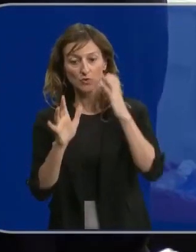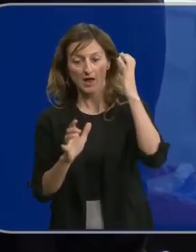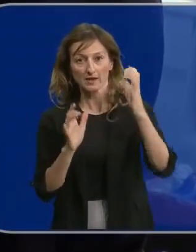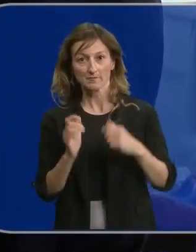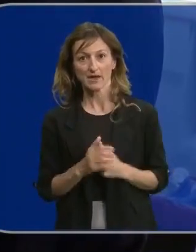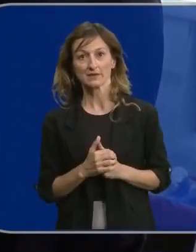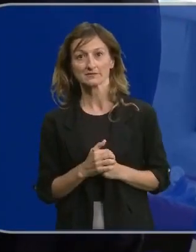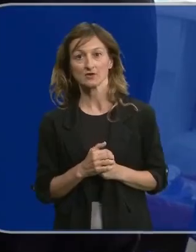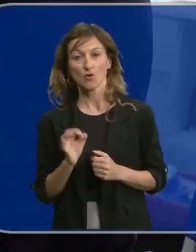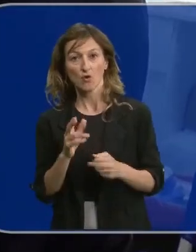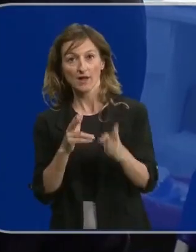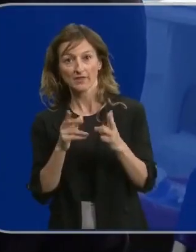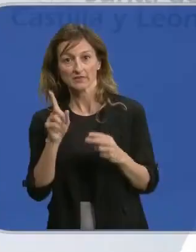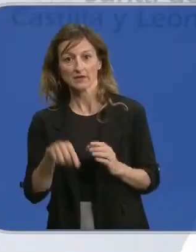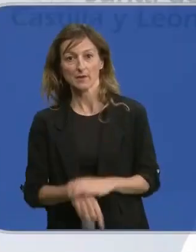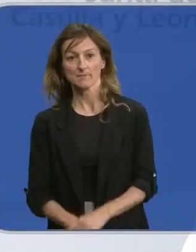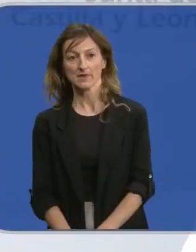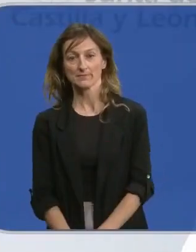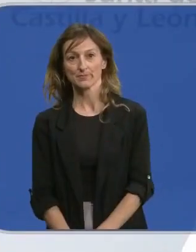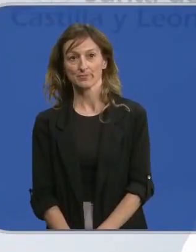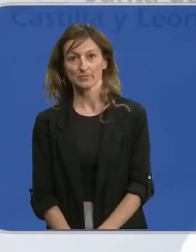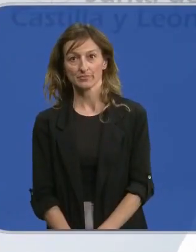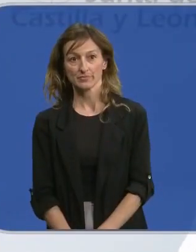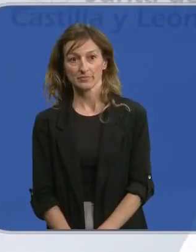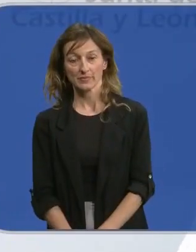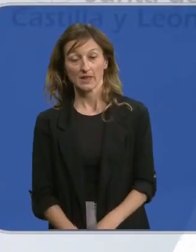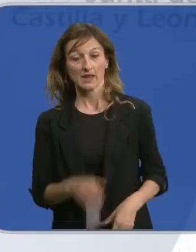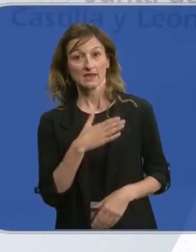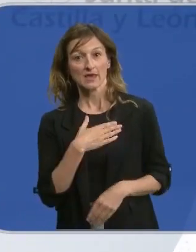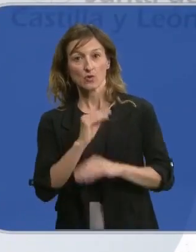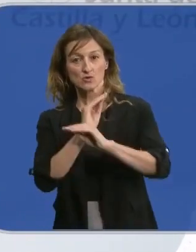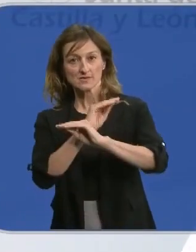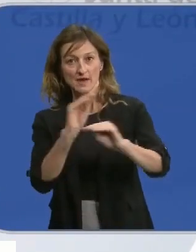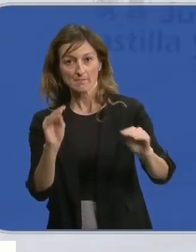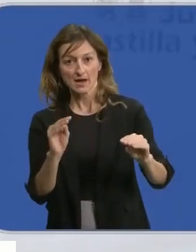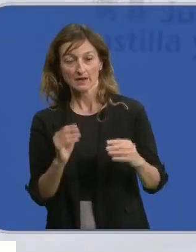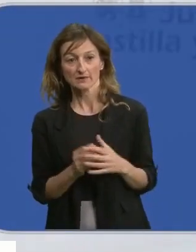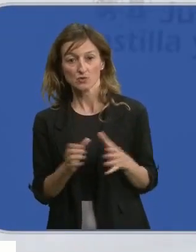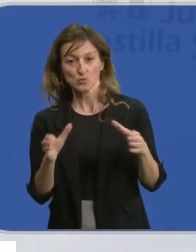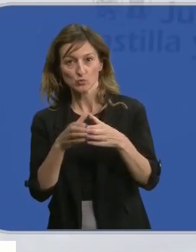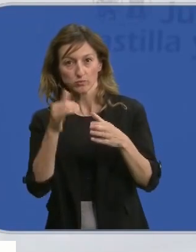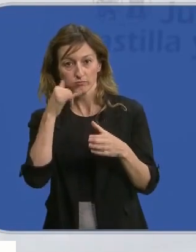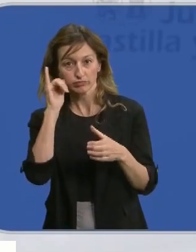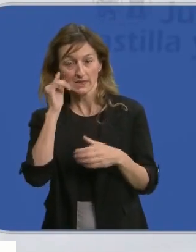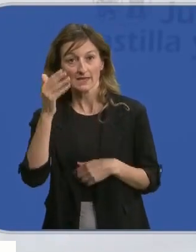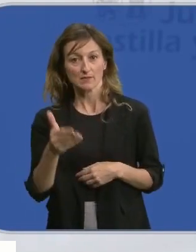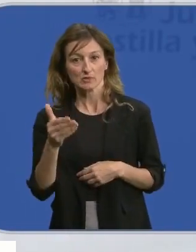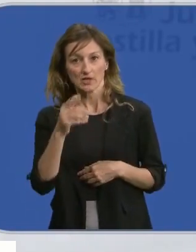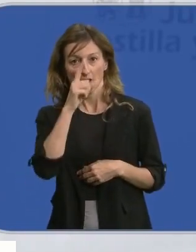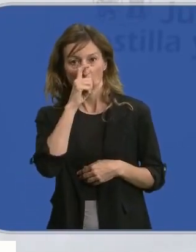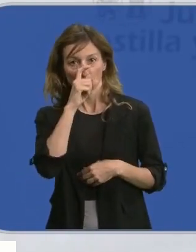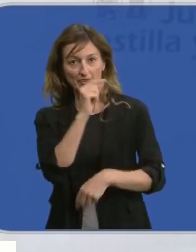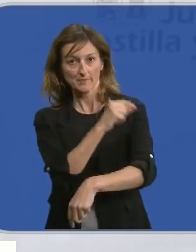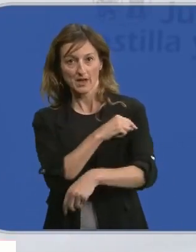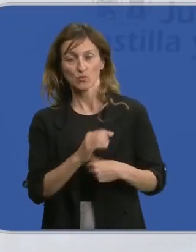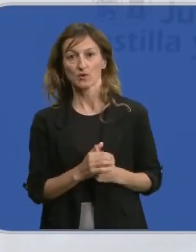animales como ganaderos o cazadores quiero desde aquí hacer un llamamiento a la población Diana recordando la importancia de la